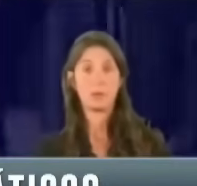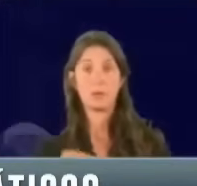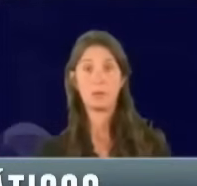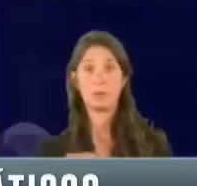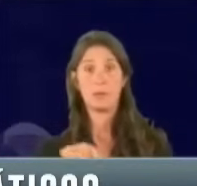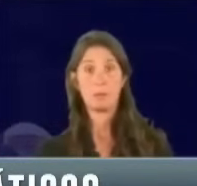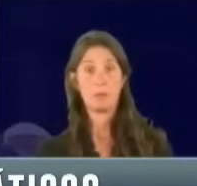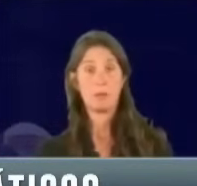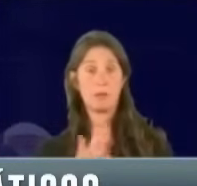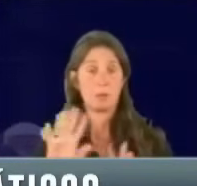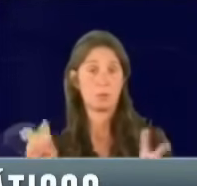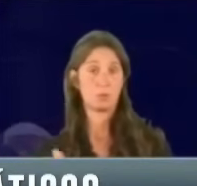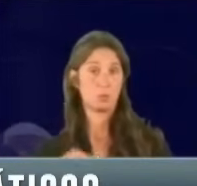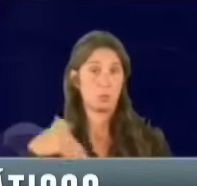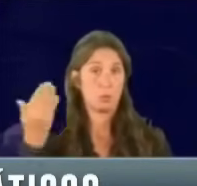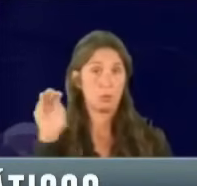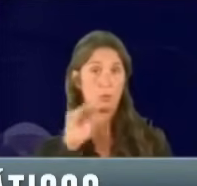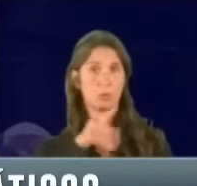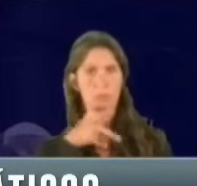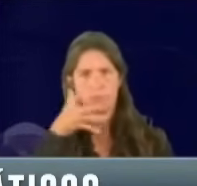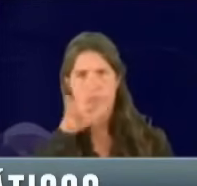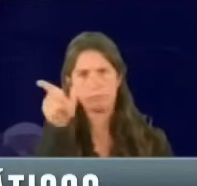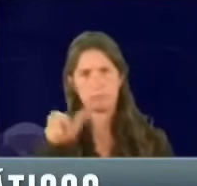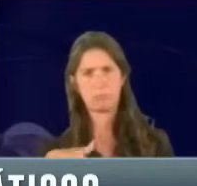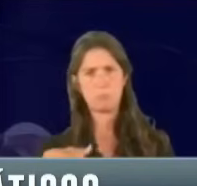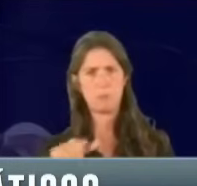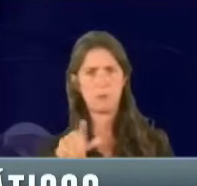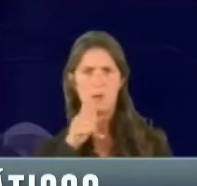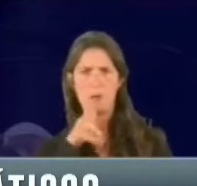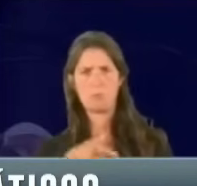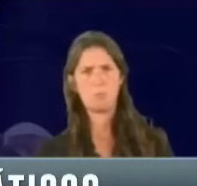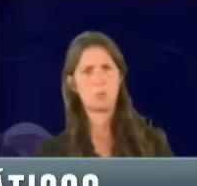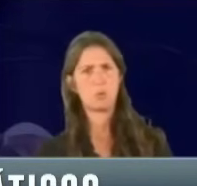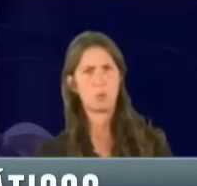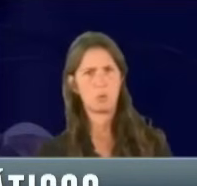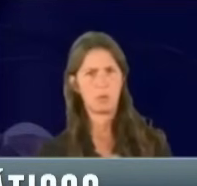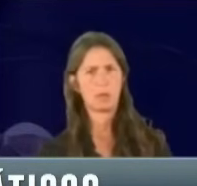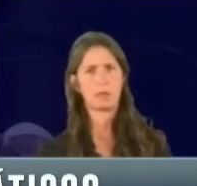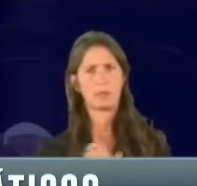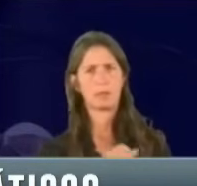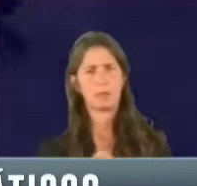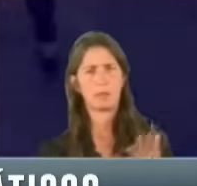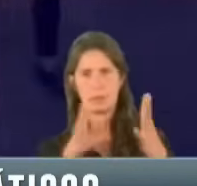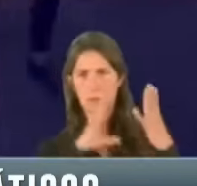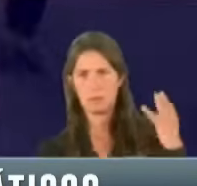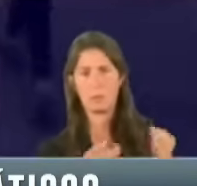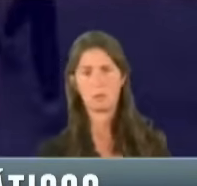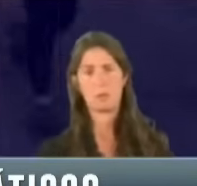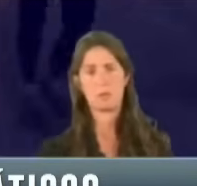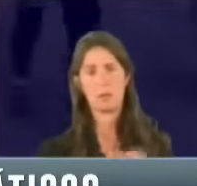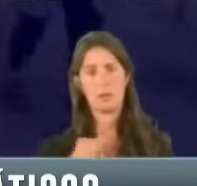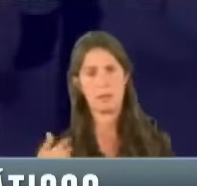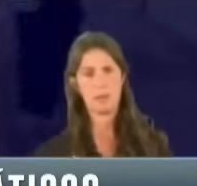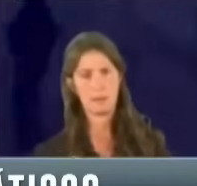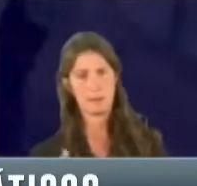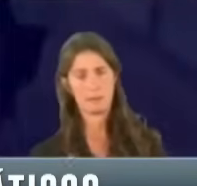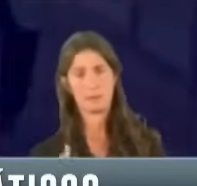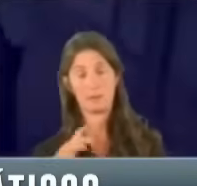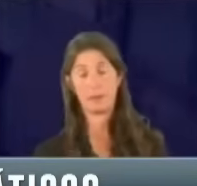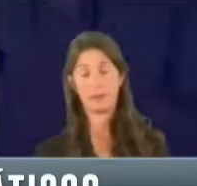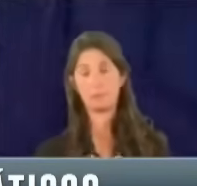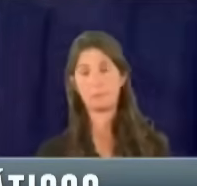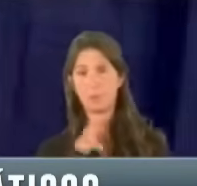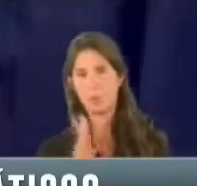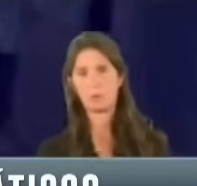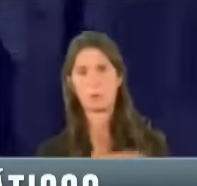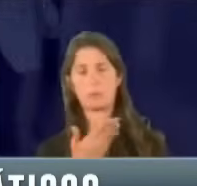Javier Miley de provocar una grave crisis diplomática entre España y Argentina y por eso le piden por eso le exigen unas disculpas